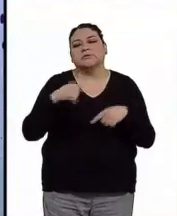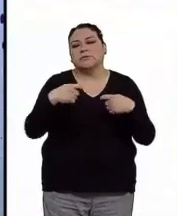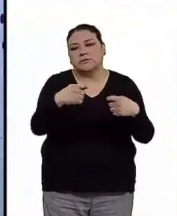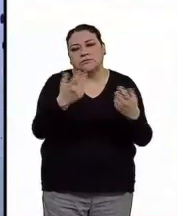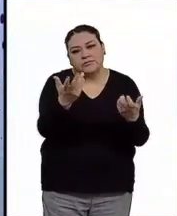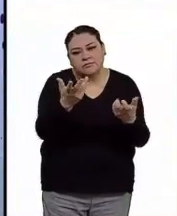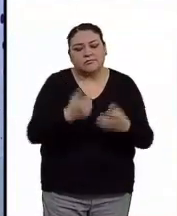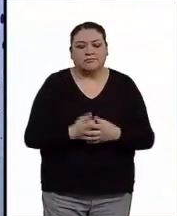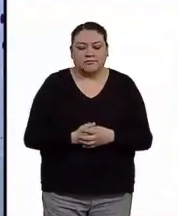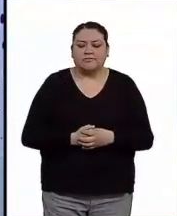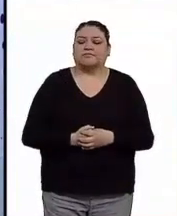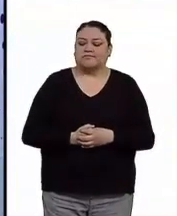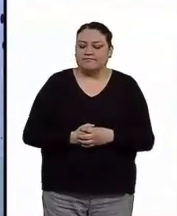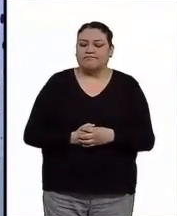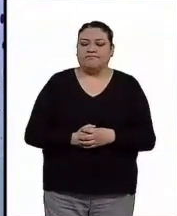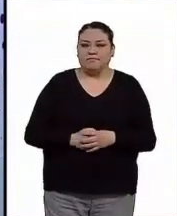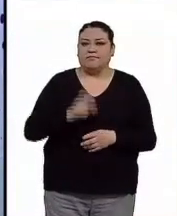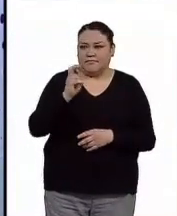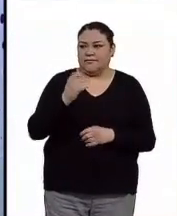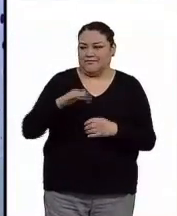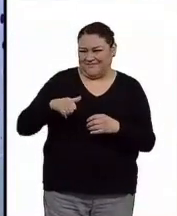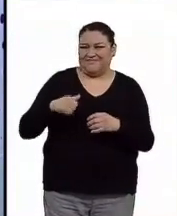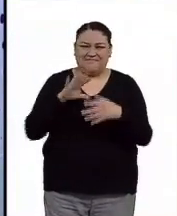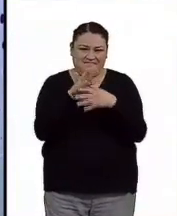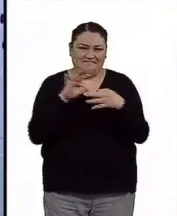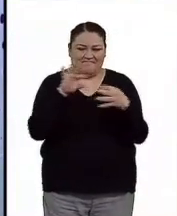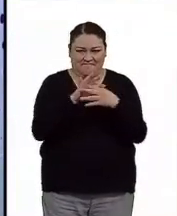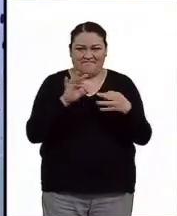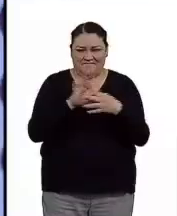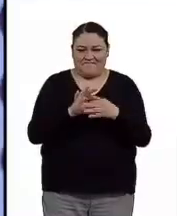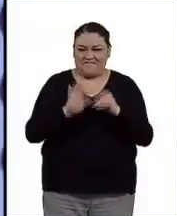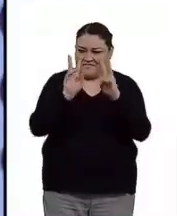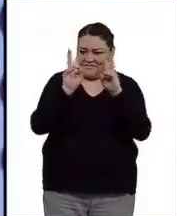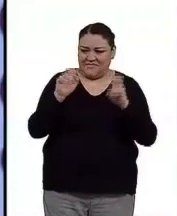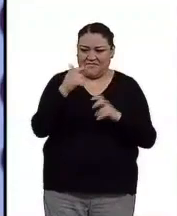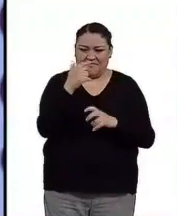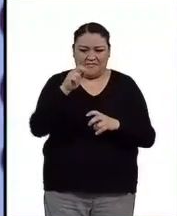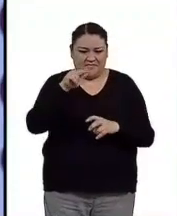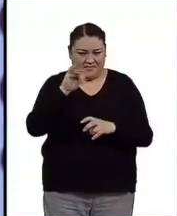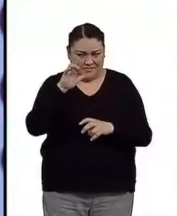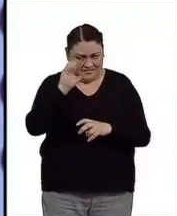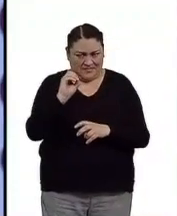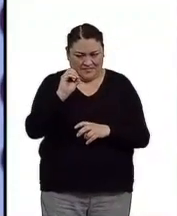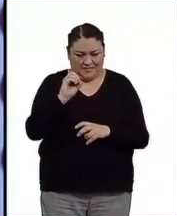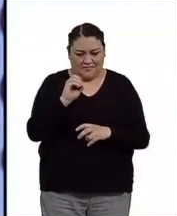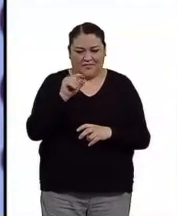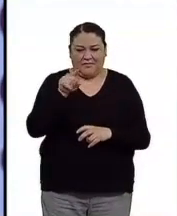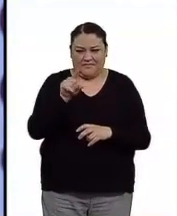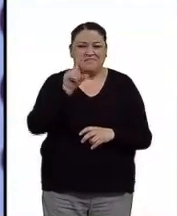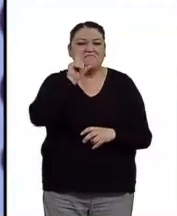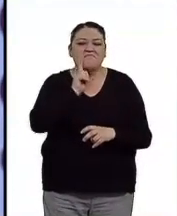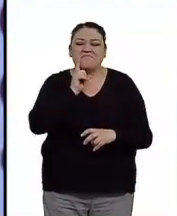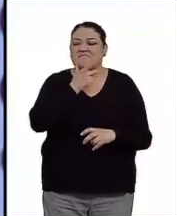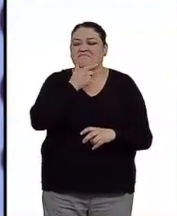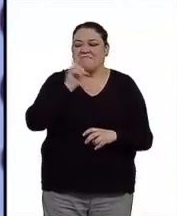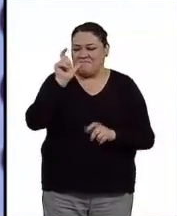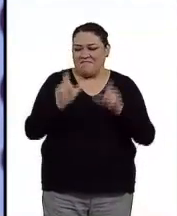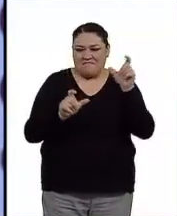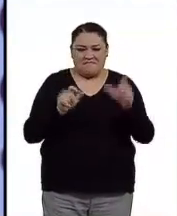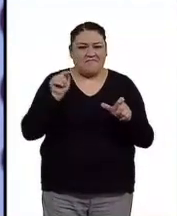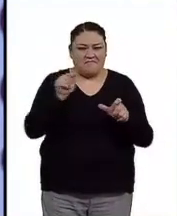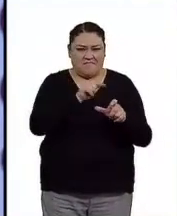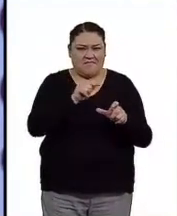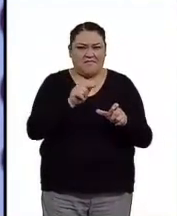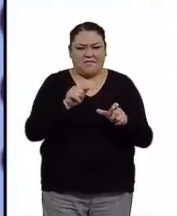breve pausa sobre el tema de género, pero en realidad no. Aquí también, por ejemplo, otra cosa que